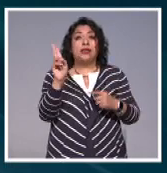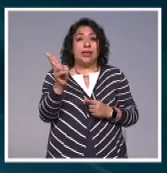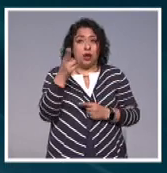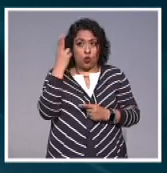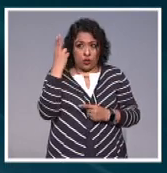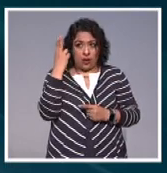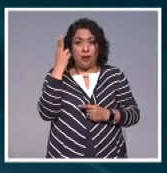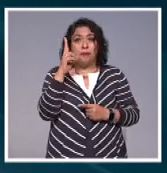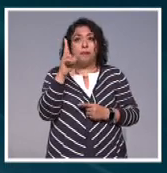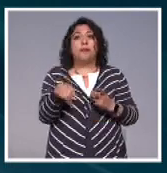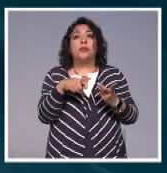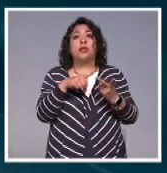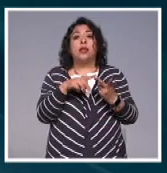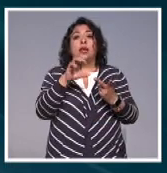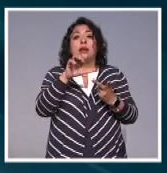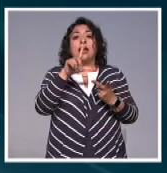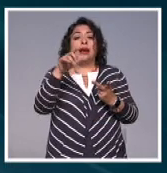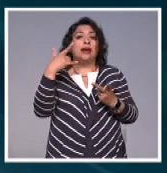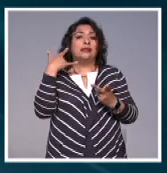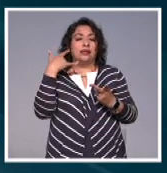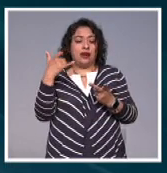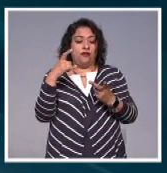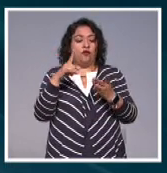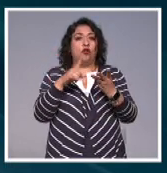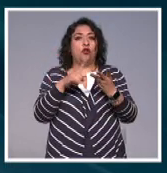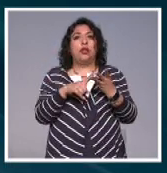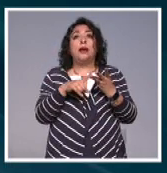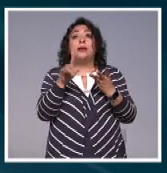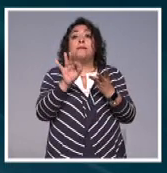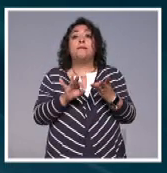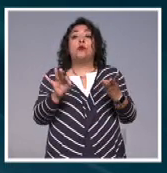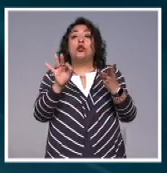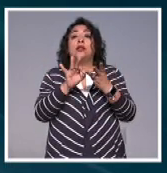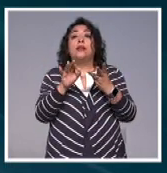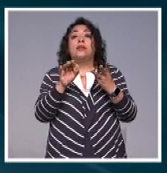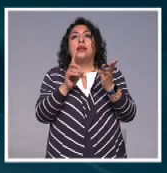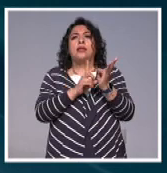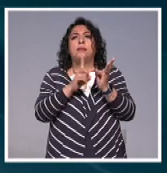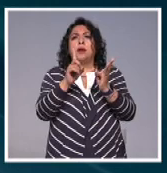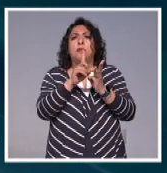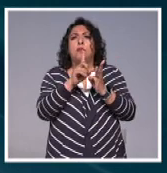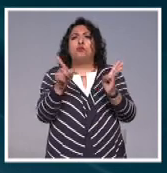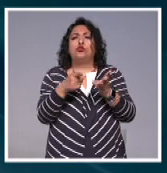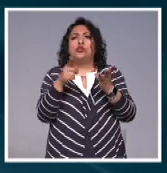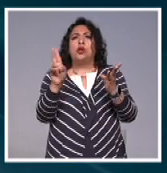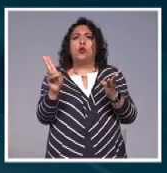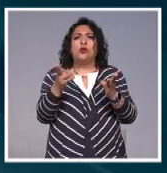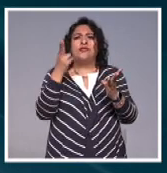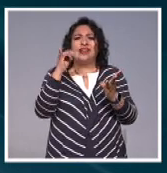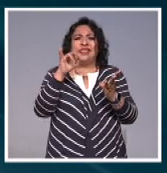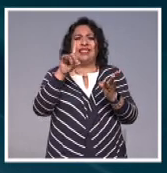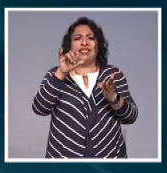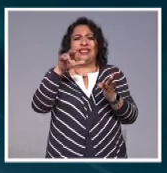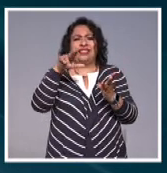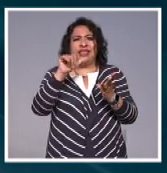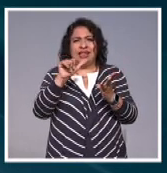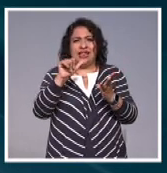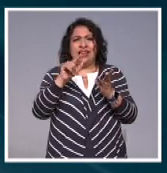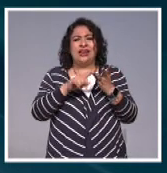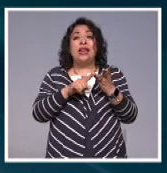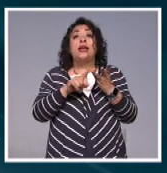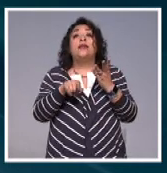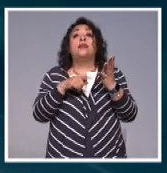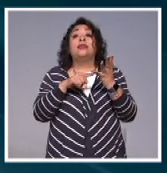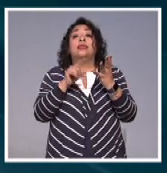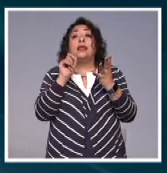UNAM, pasa por CalArts, allá en California, pasa por el muy importante Departamento de Música de la Universidad de Indiana en Bloomington